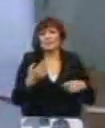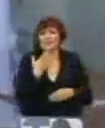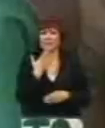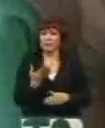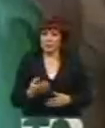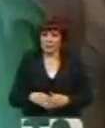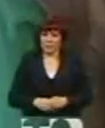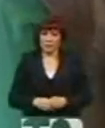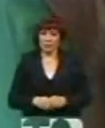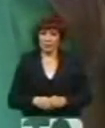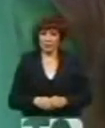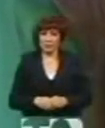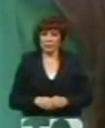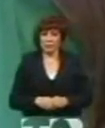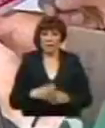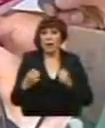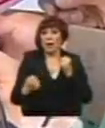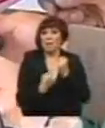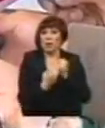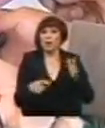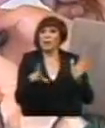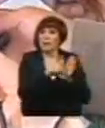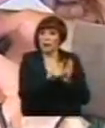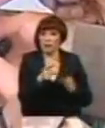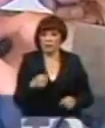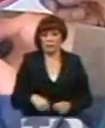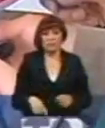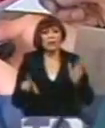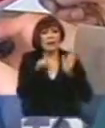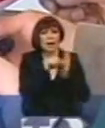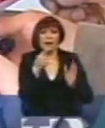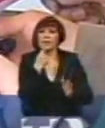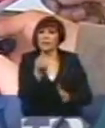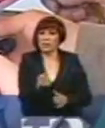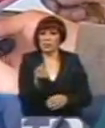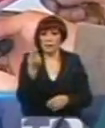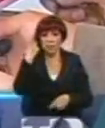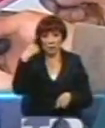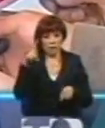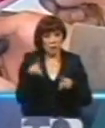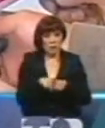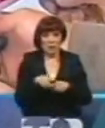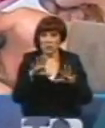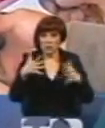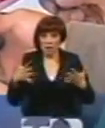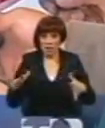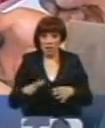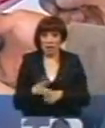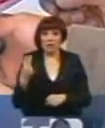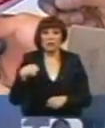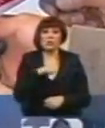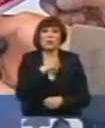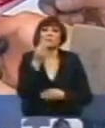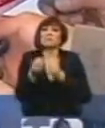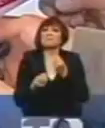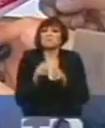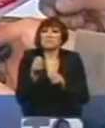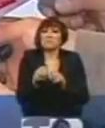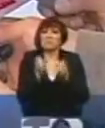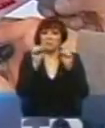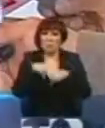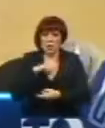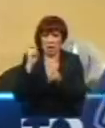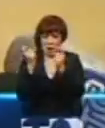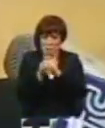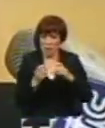se amparan en la ley de la función legislativa. La ley no dice que porque estemos o no de acuerdo con una u otra votación sea causal para reestructurar